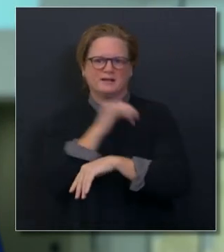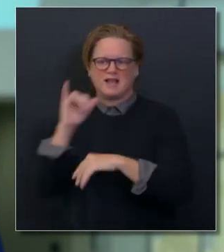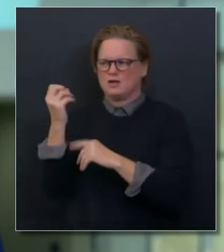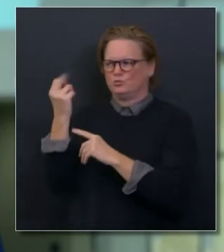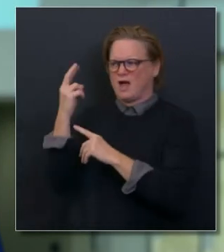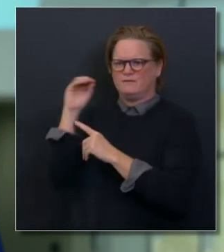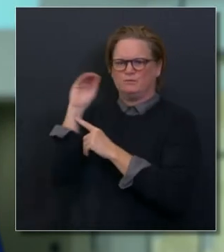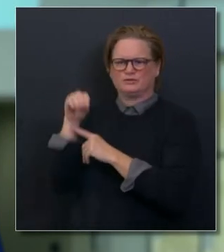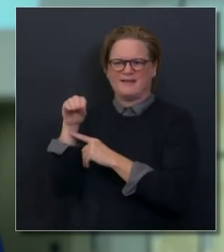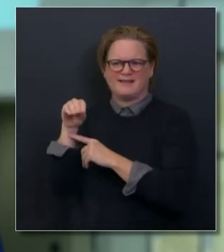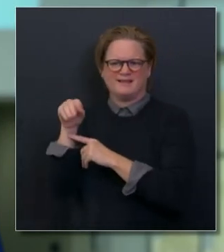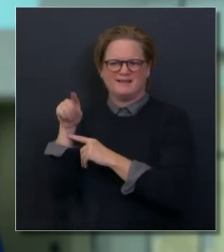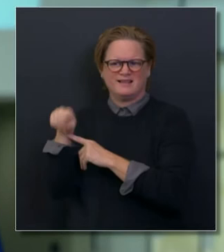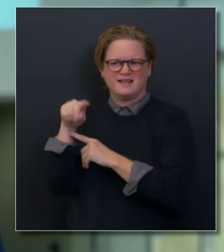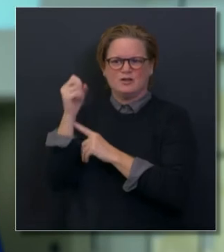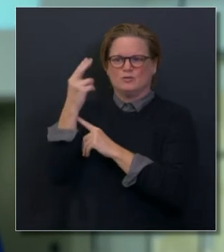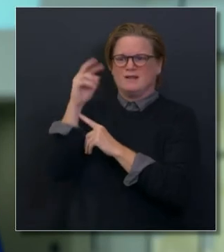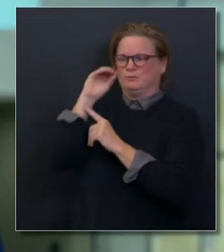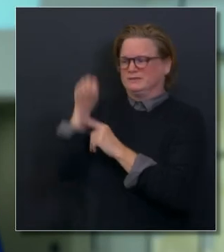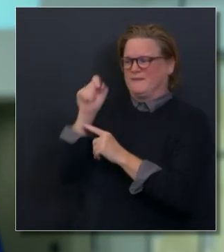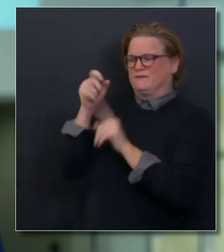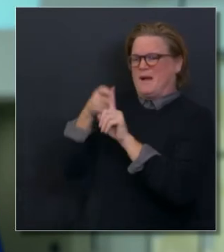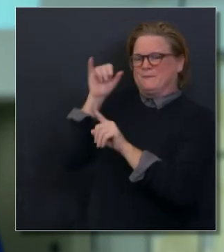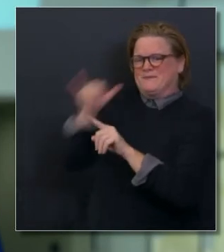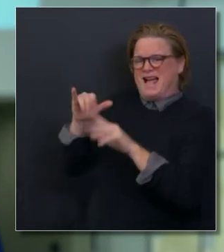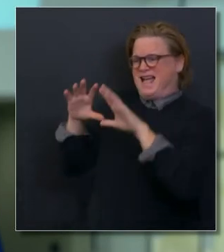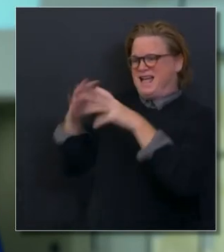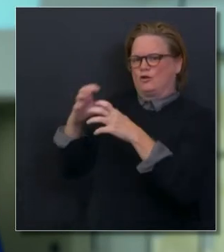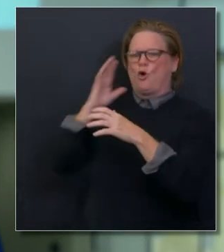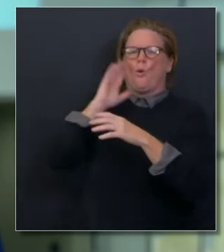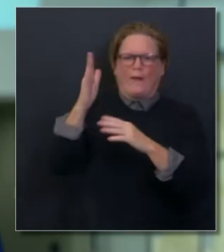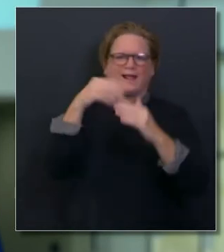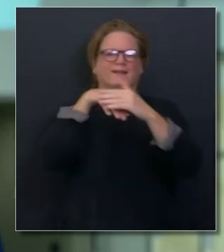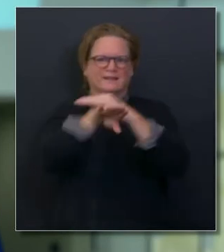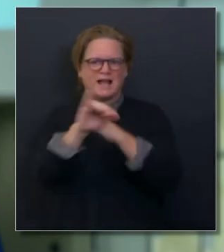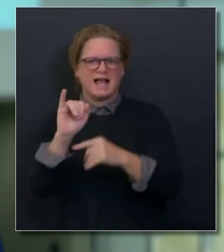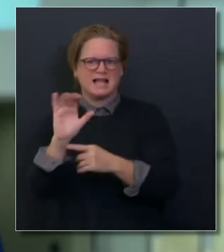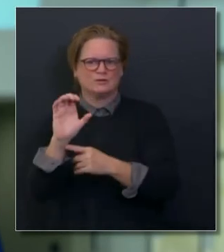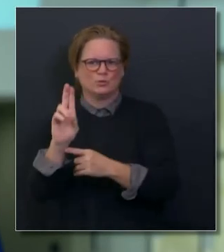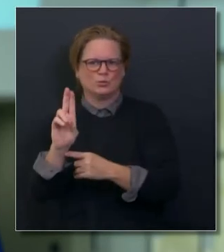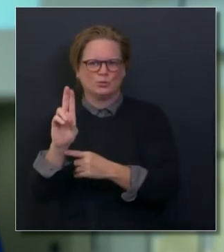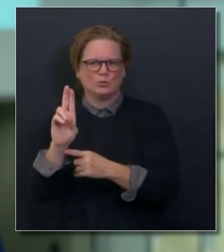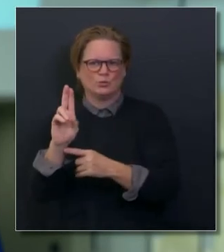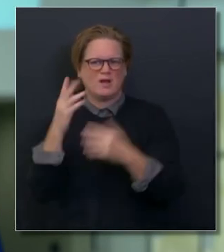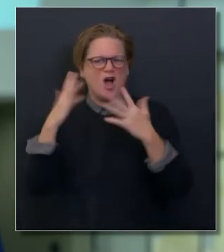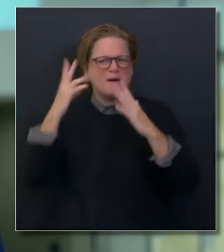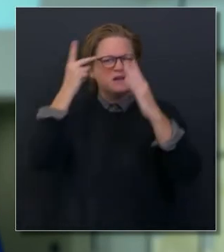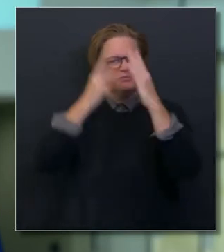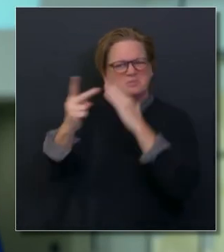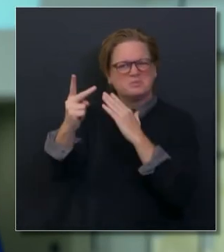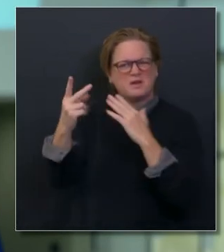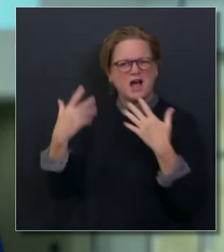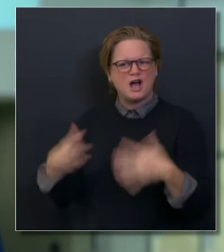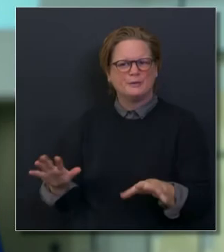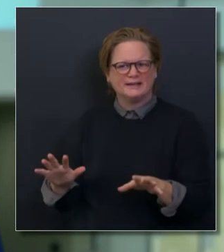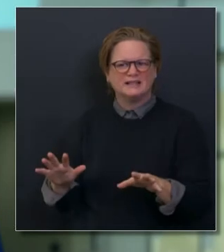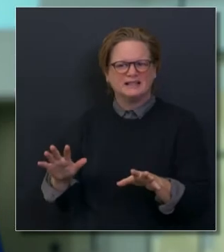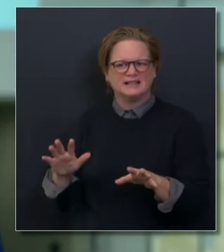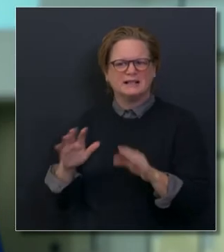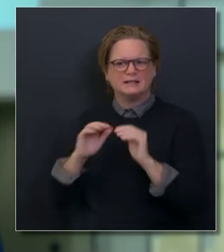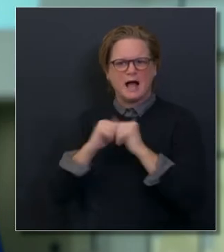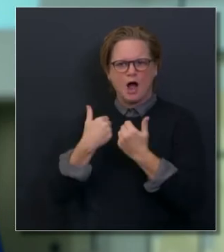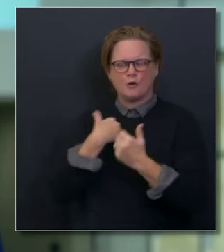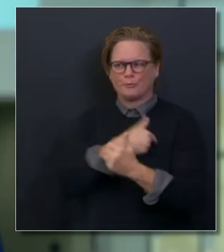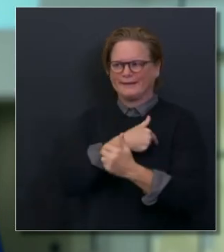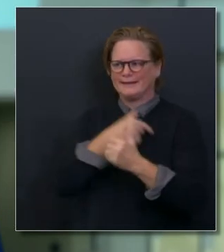proyecciones son más precisas ahora, estamos estudiando este sistema de una manera fácil de lo que esperamos ver en el